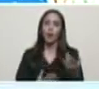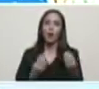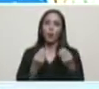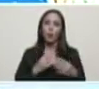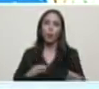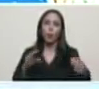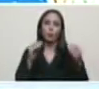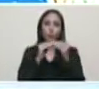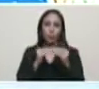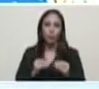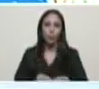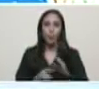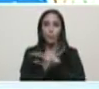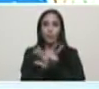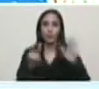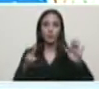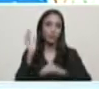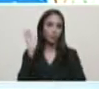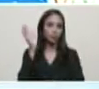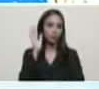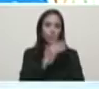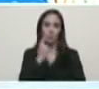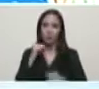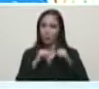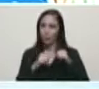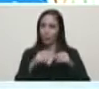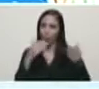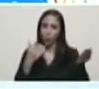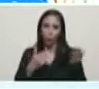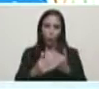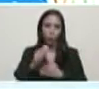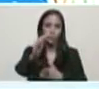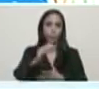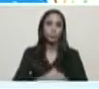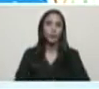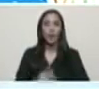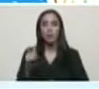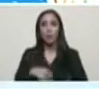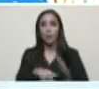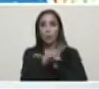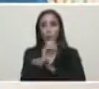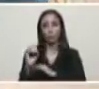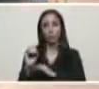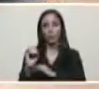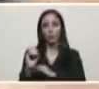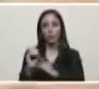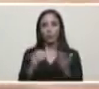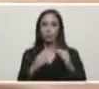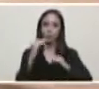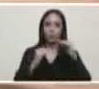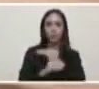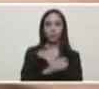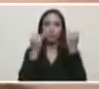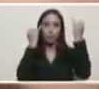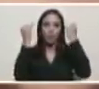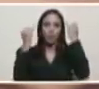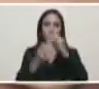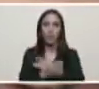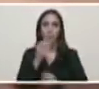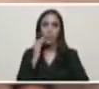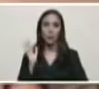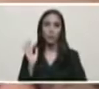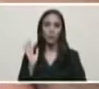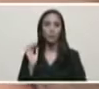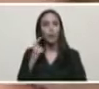27 congresos de la patria y más de 200 columnas sociales eso